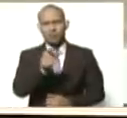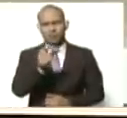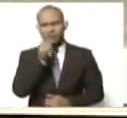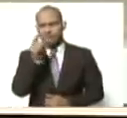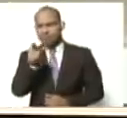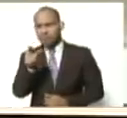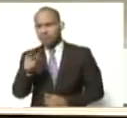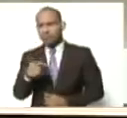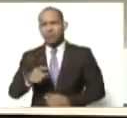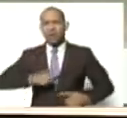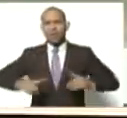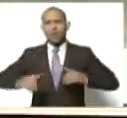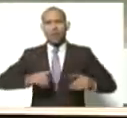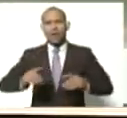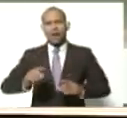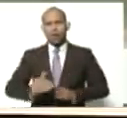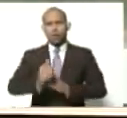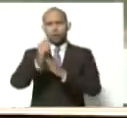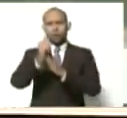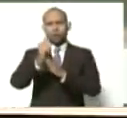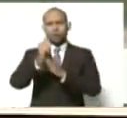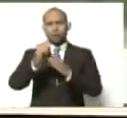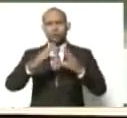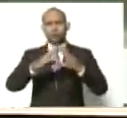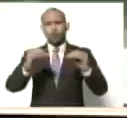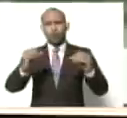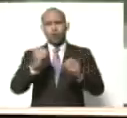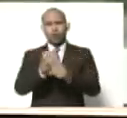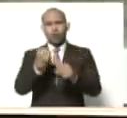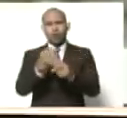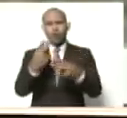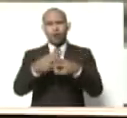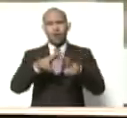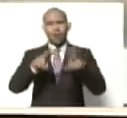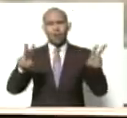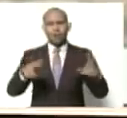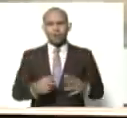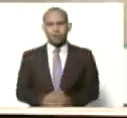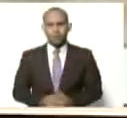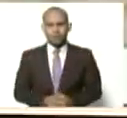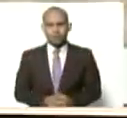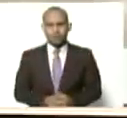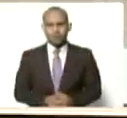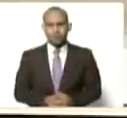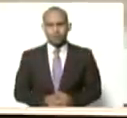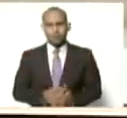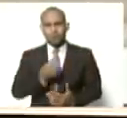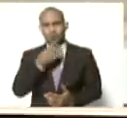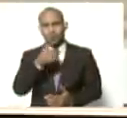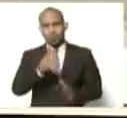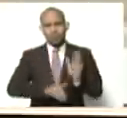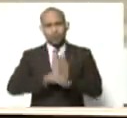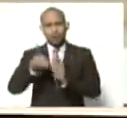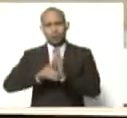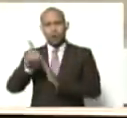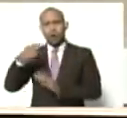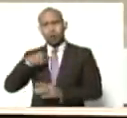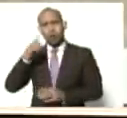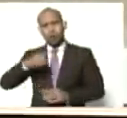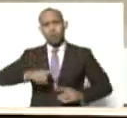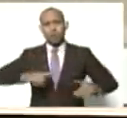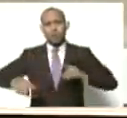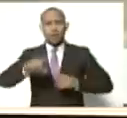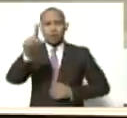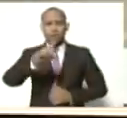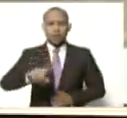tú? Delegado electo por los trabajadores de La Paz. Y Bueno, ahí se desarrolló. Yo fui delegado también